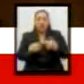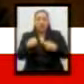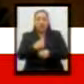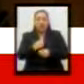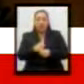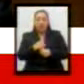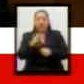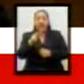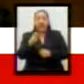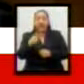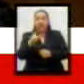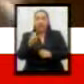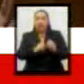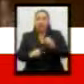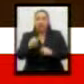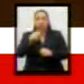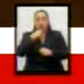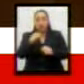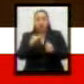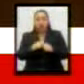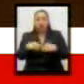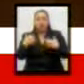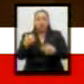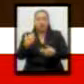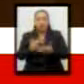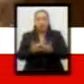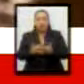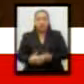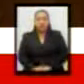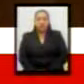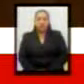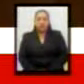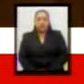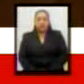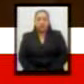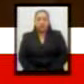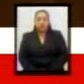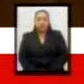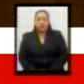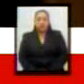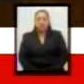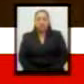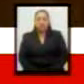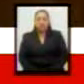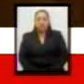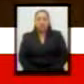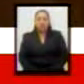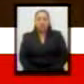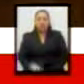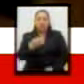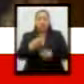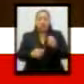regidoras, de organizaciones de mujeres con posibilidad de hacer propuestas. Siguiente, por favor. Les contaba que otra de las